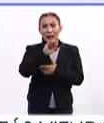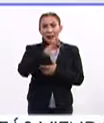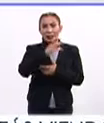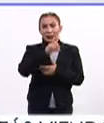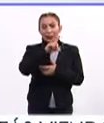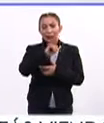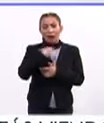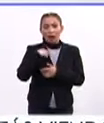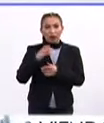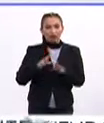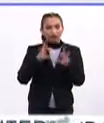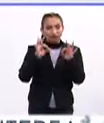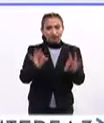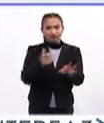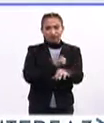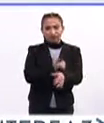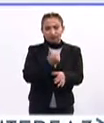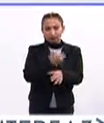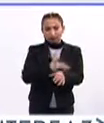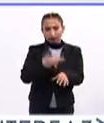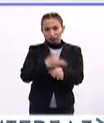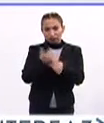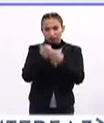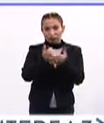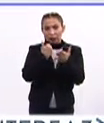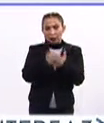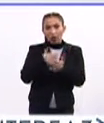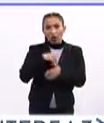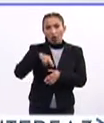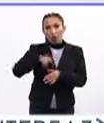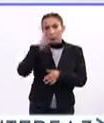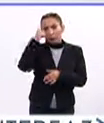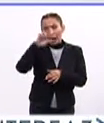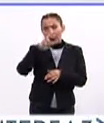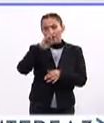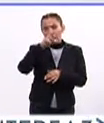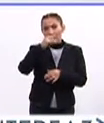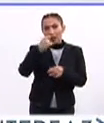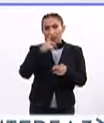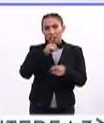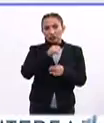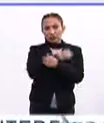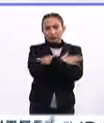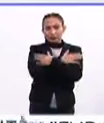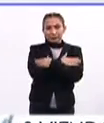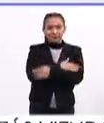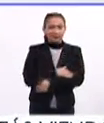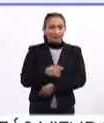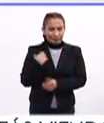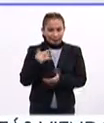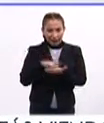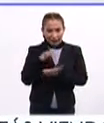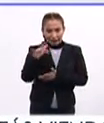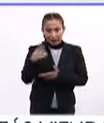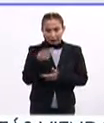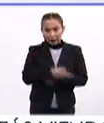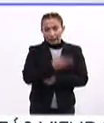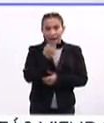Echandi, oficial asistente de Soluciones Duraderas de la Agencia de la ONU para los Refugiados. Gracias, un fuerte abrazo. Al contrario,